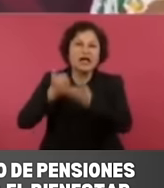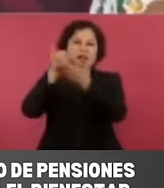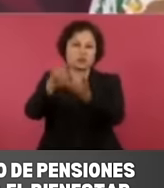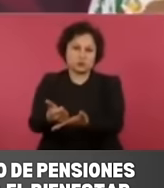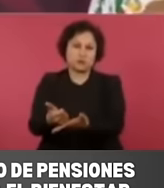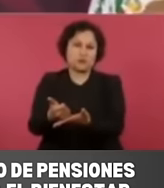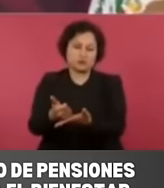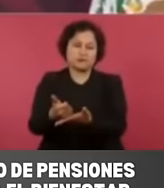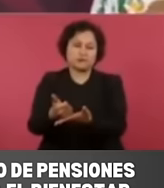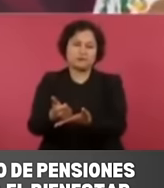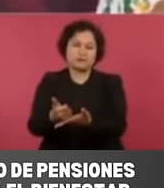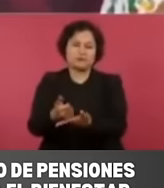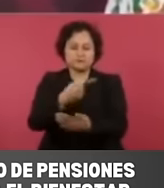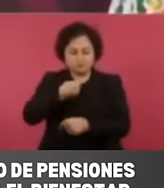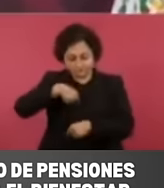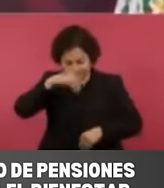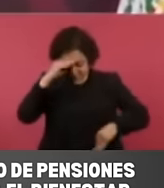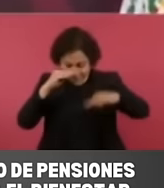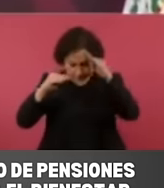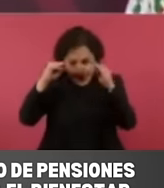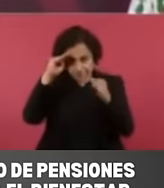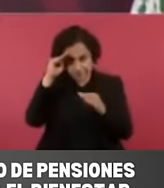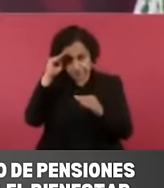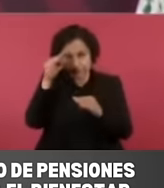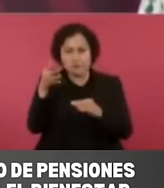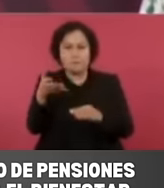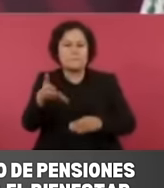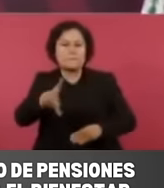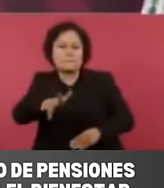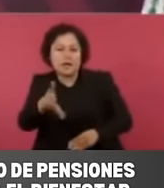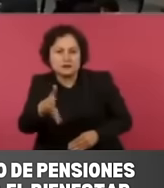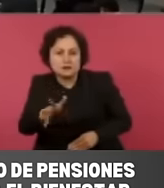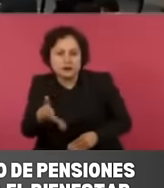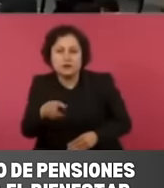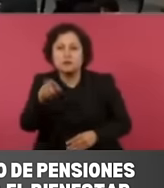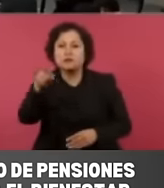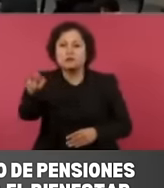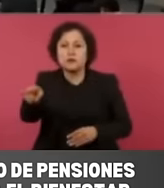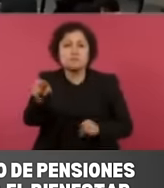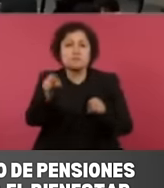Estamos buscando que sea el equivalente a su sueldo.